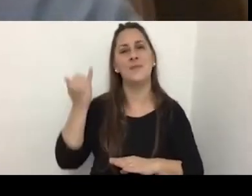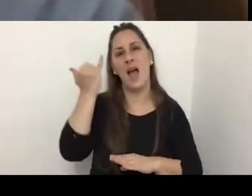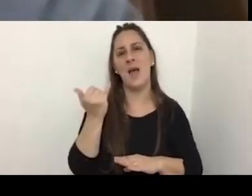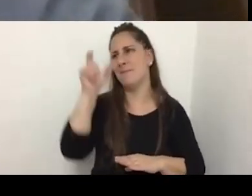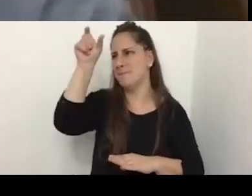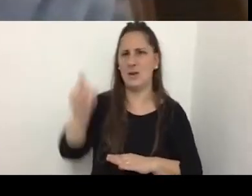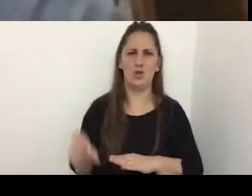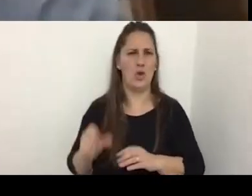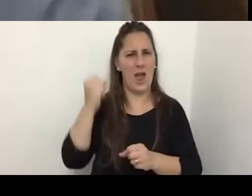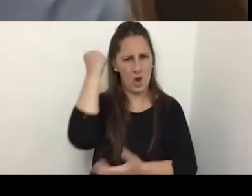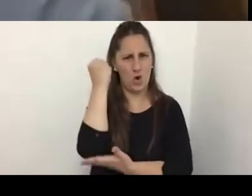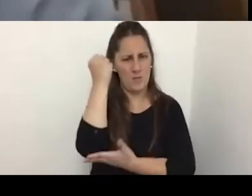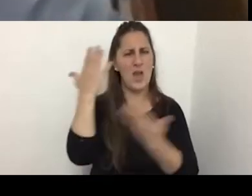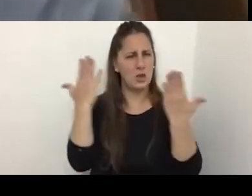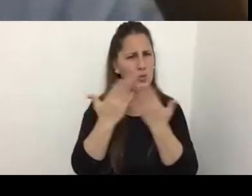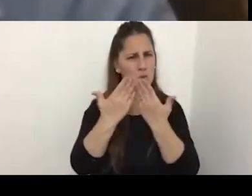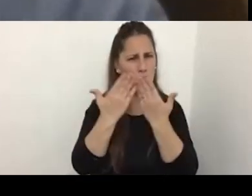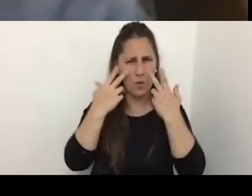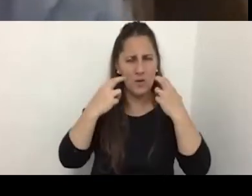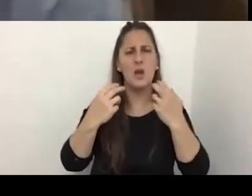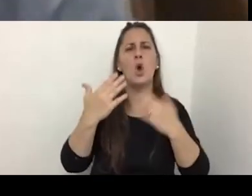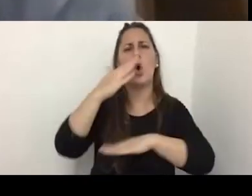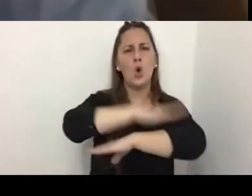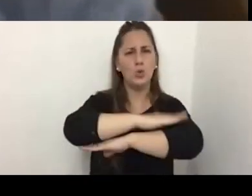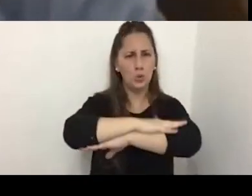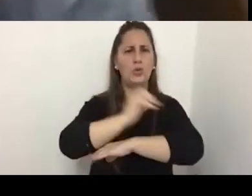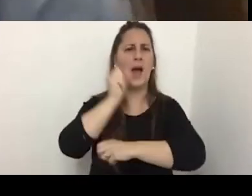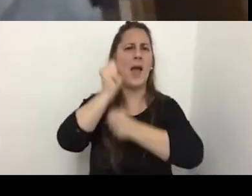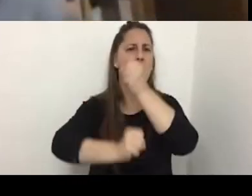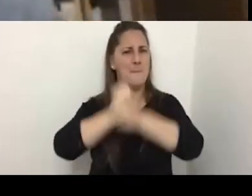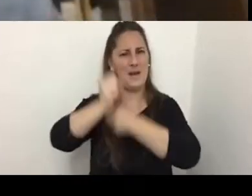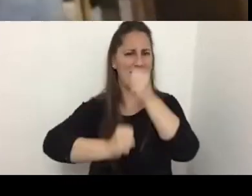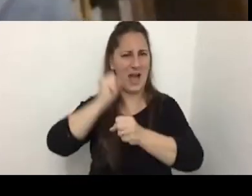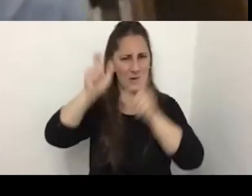que ha estudiado mucho el comportamiento del empresariado argentino,